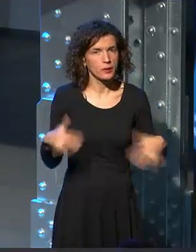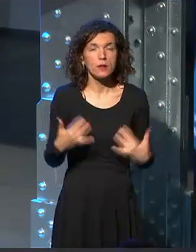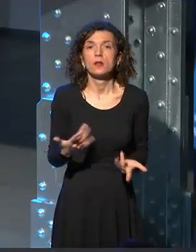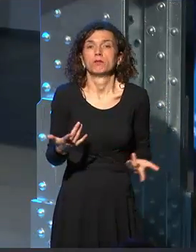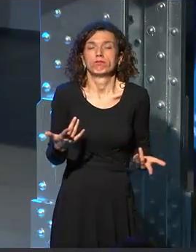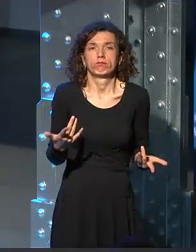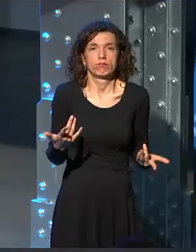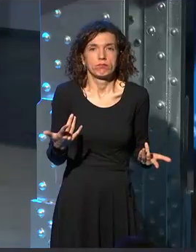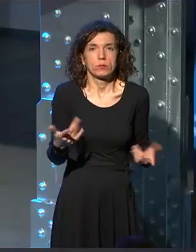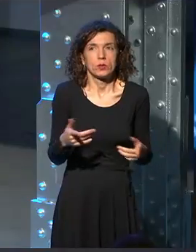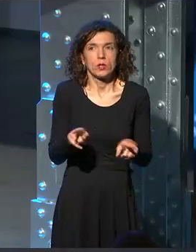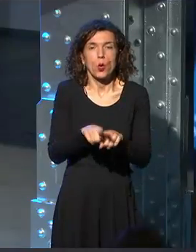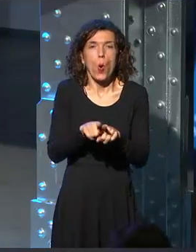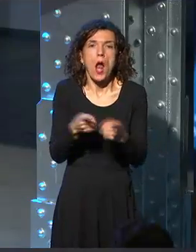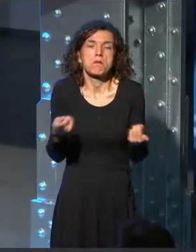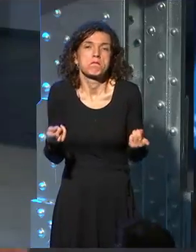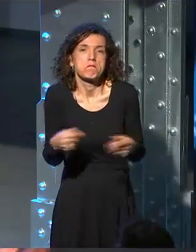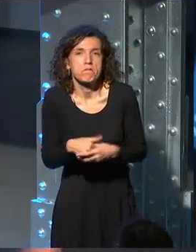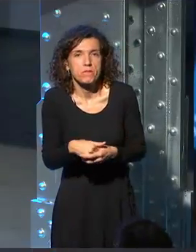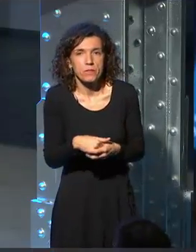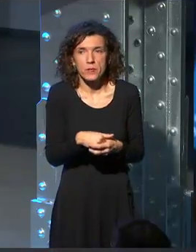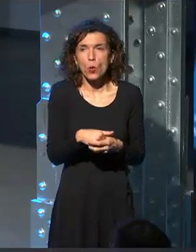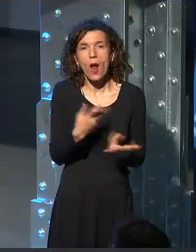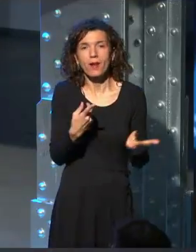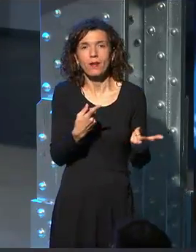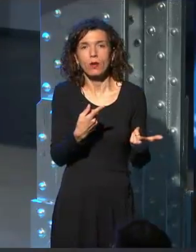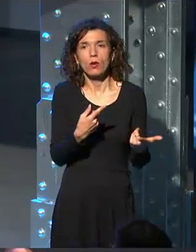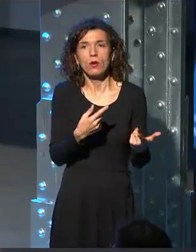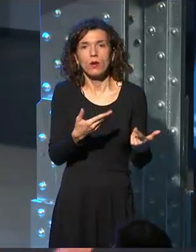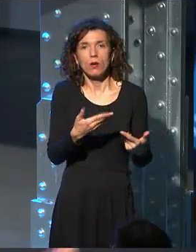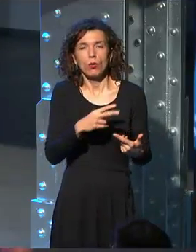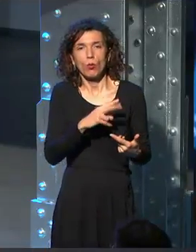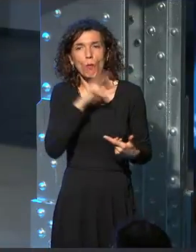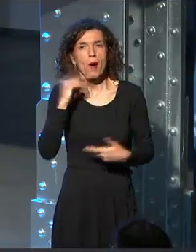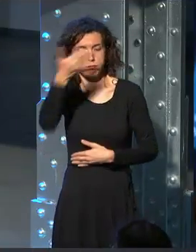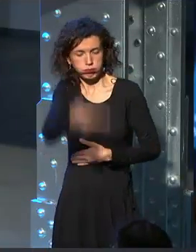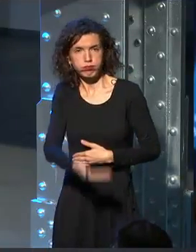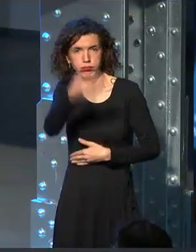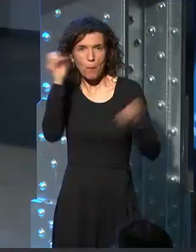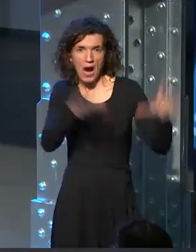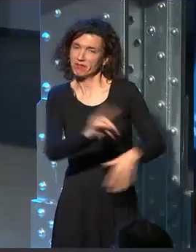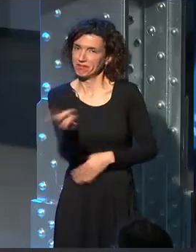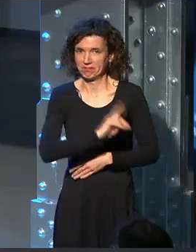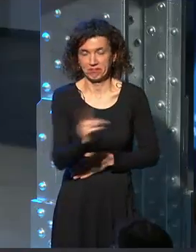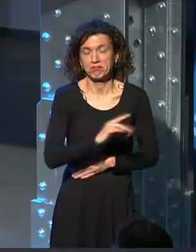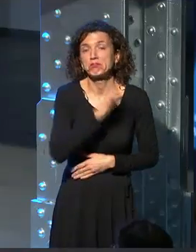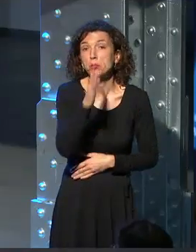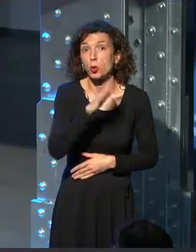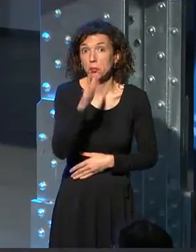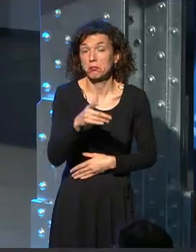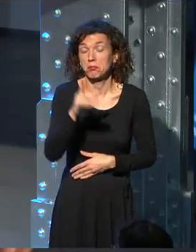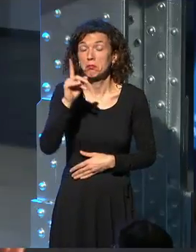realidad no se le suele valorar de la forma que yo creo que debería valorarse, porque por el